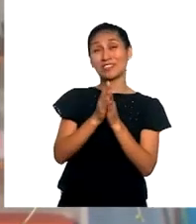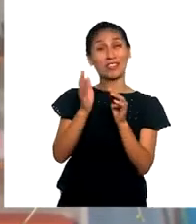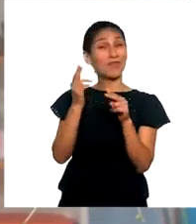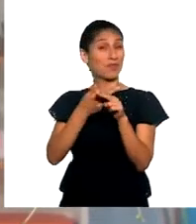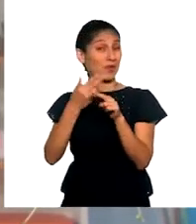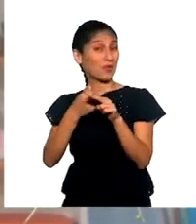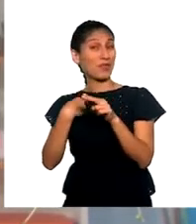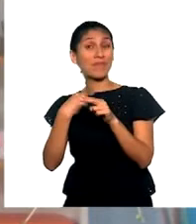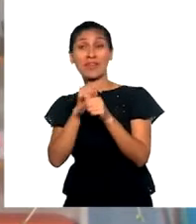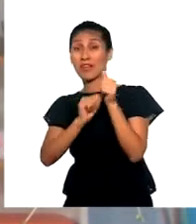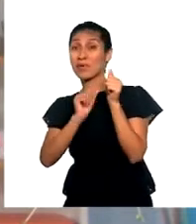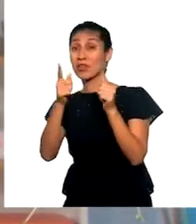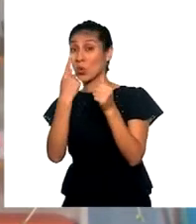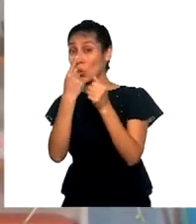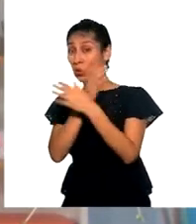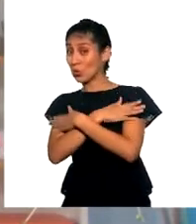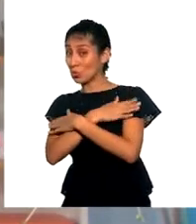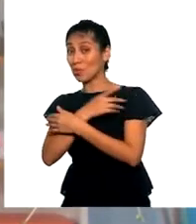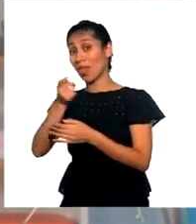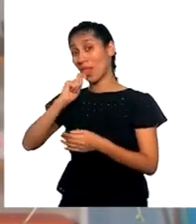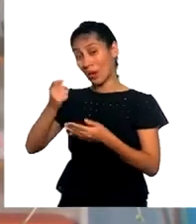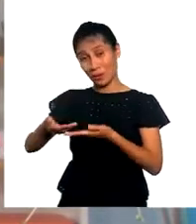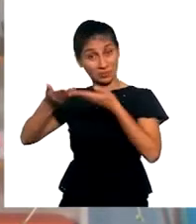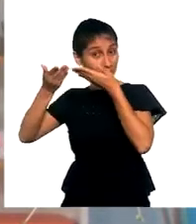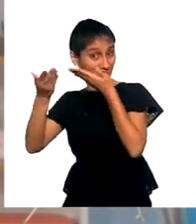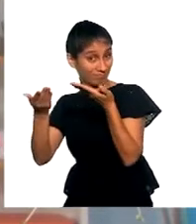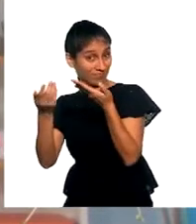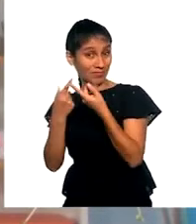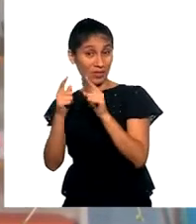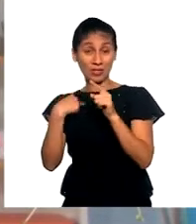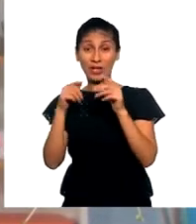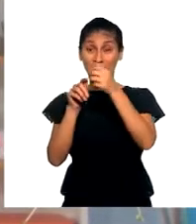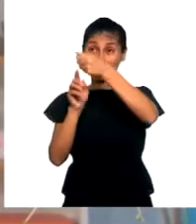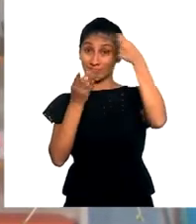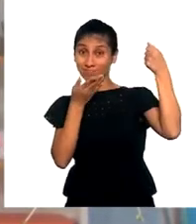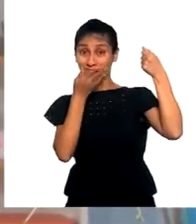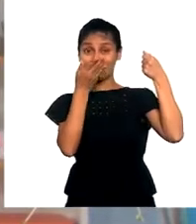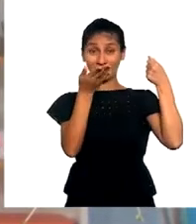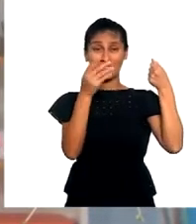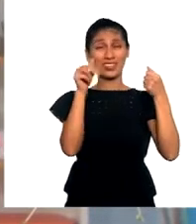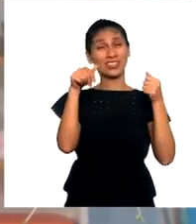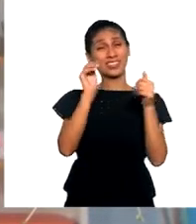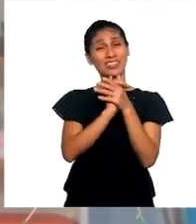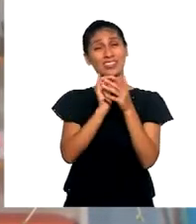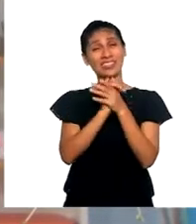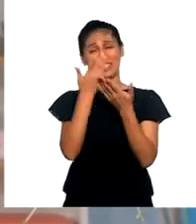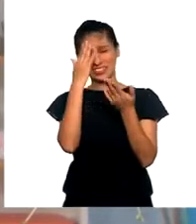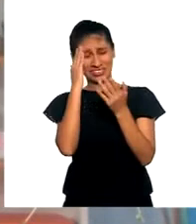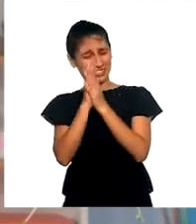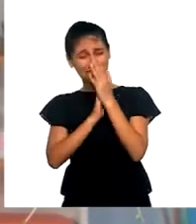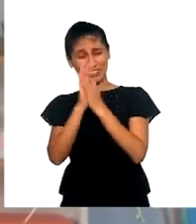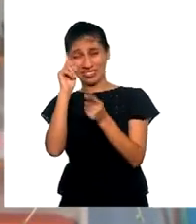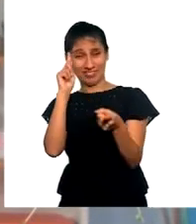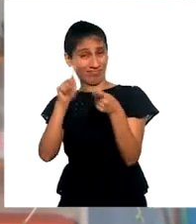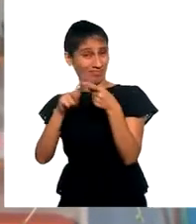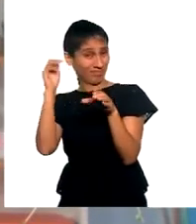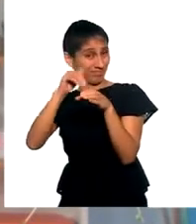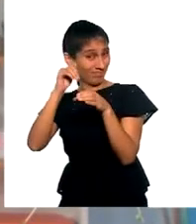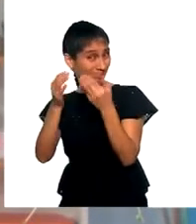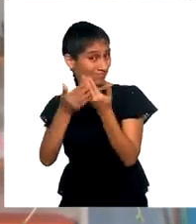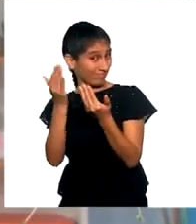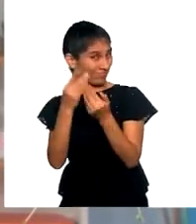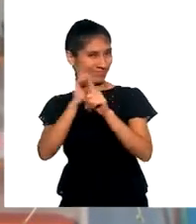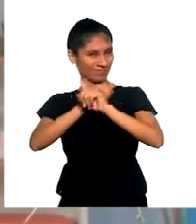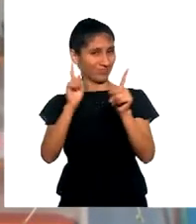ya lo guardé en la refri amigos y amigas de la vi esto el reto del ahorro no va a ser tan fácil